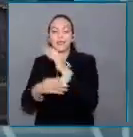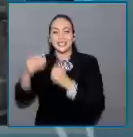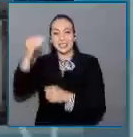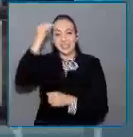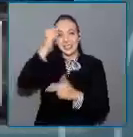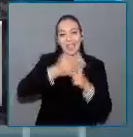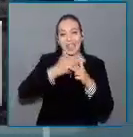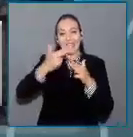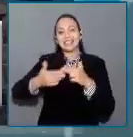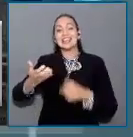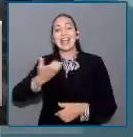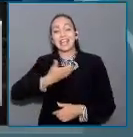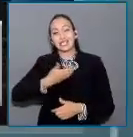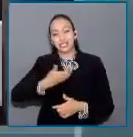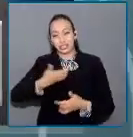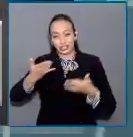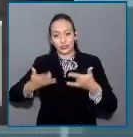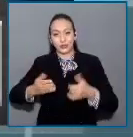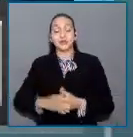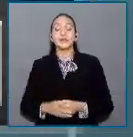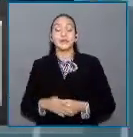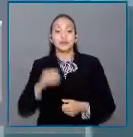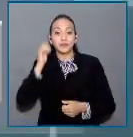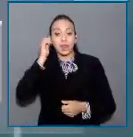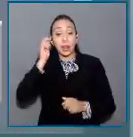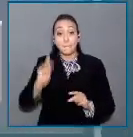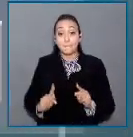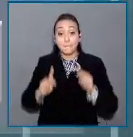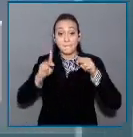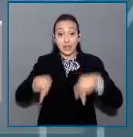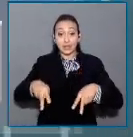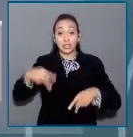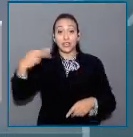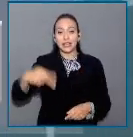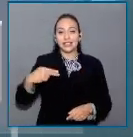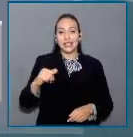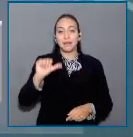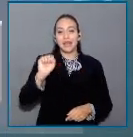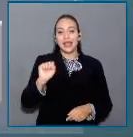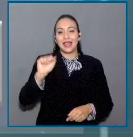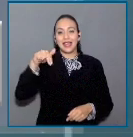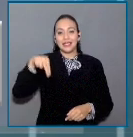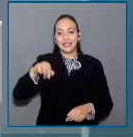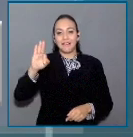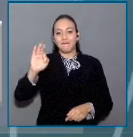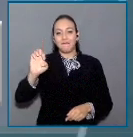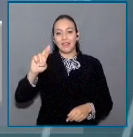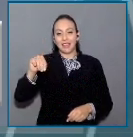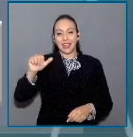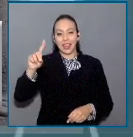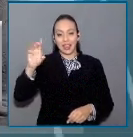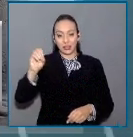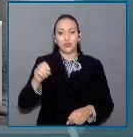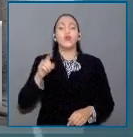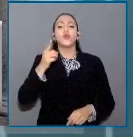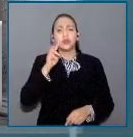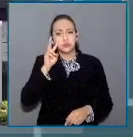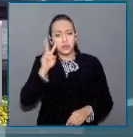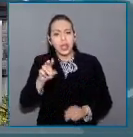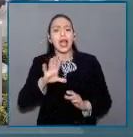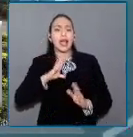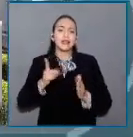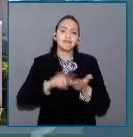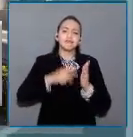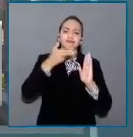El Museo Panteón San Fernando presenta el festival Tempus Fugit, Arte Funerario, con talleres, obras de